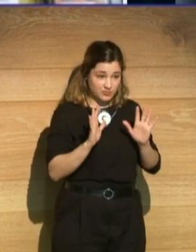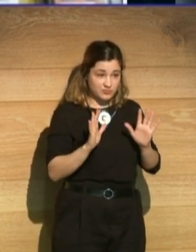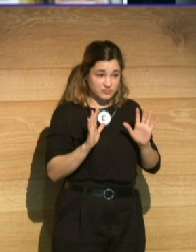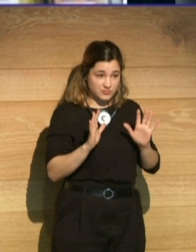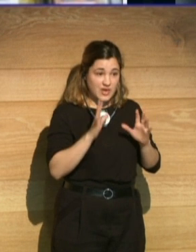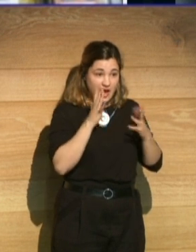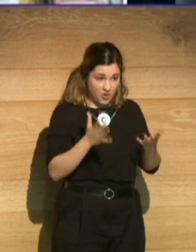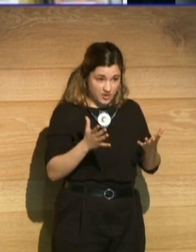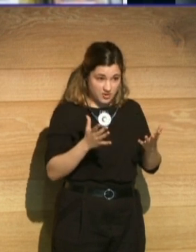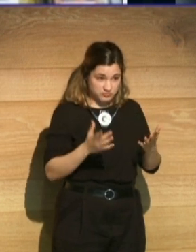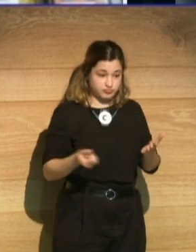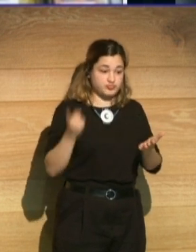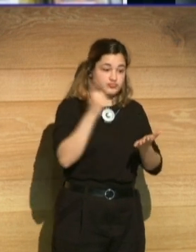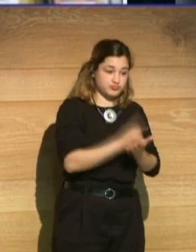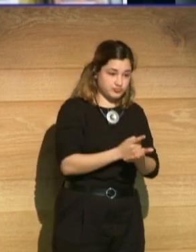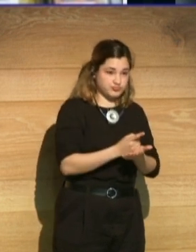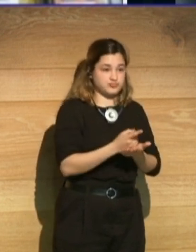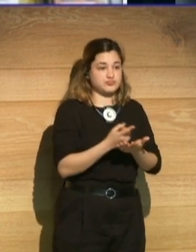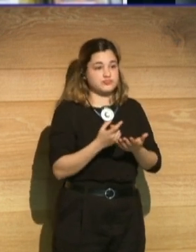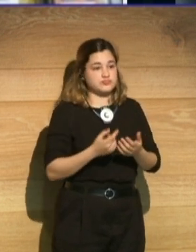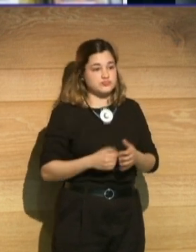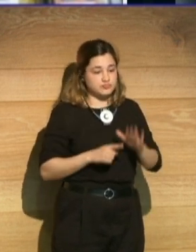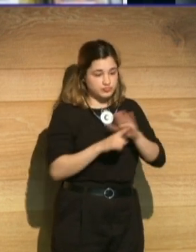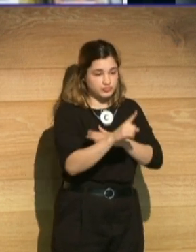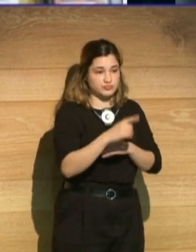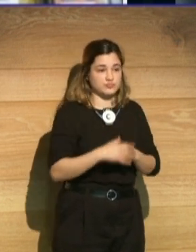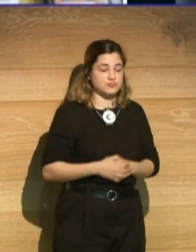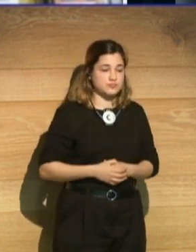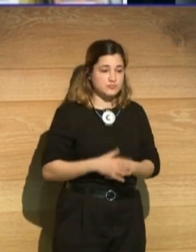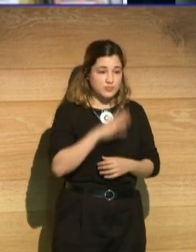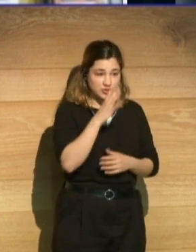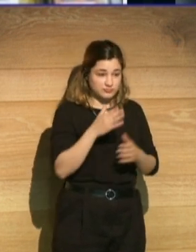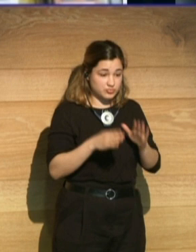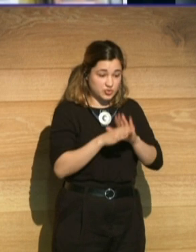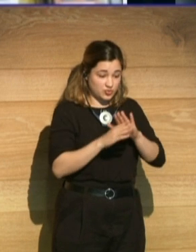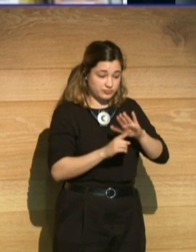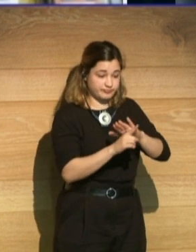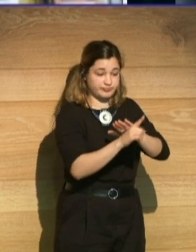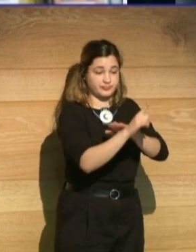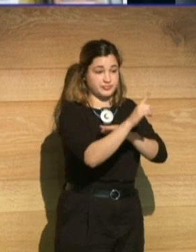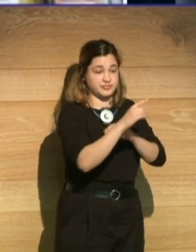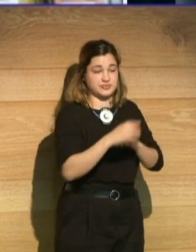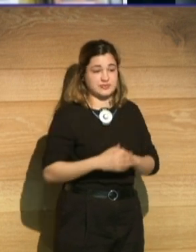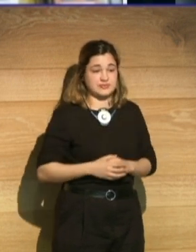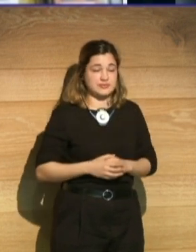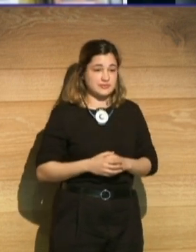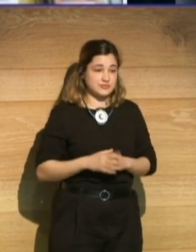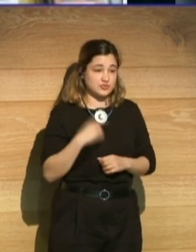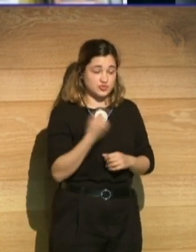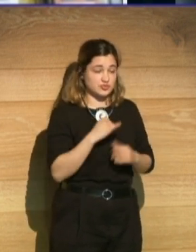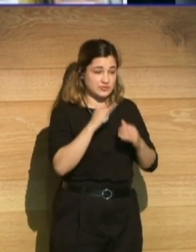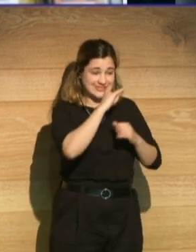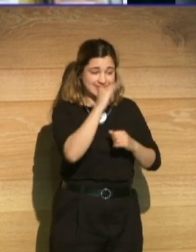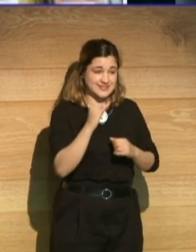a reanudar su carrera histórica, porque están todavía ascendiendo. Estamos pasando por una